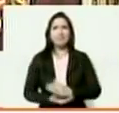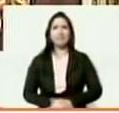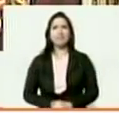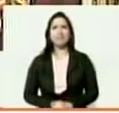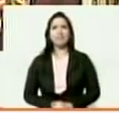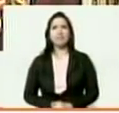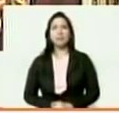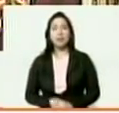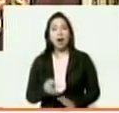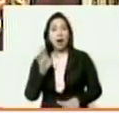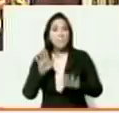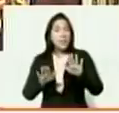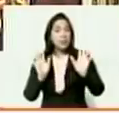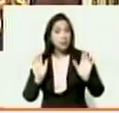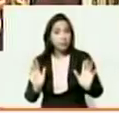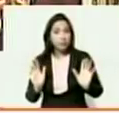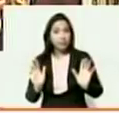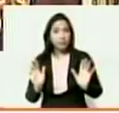a veces,